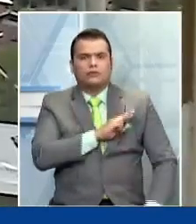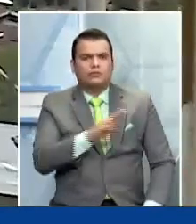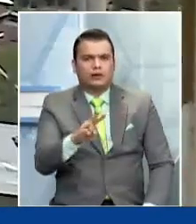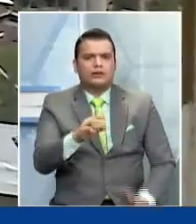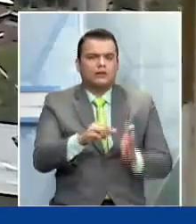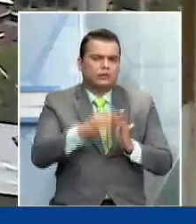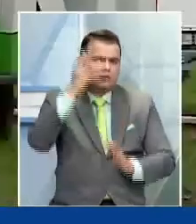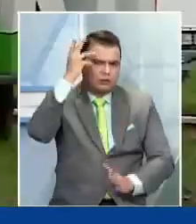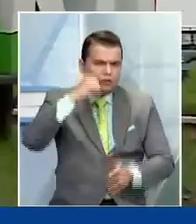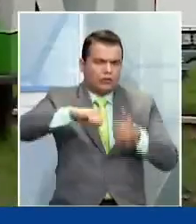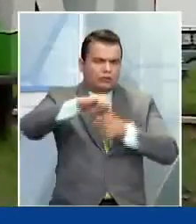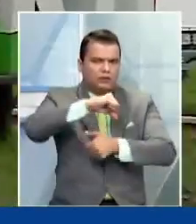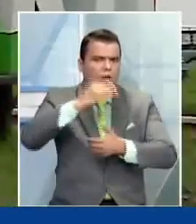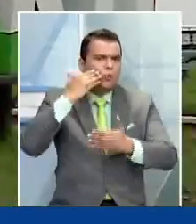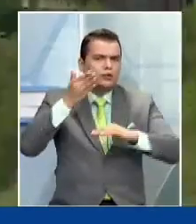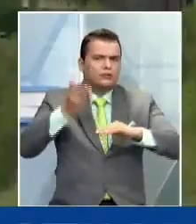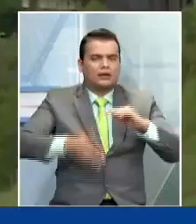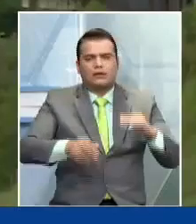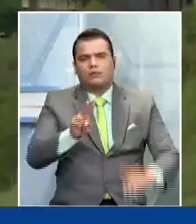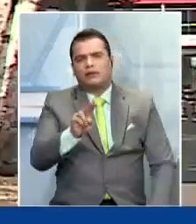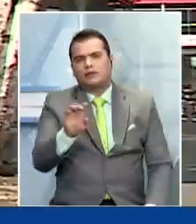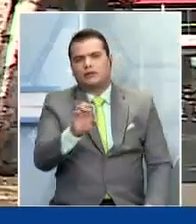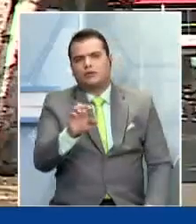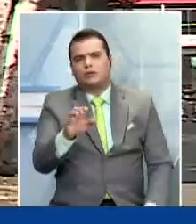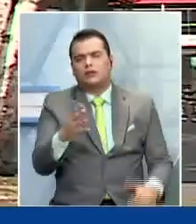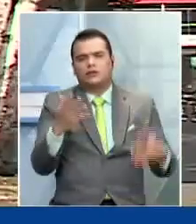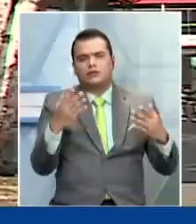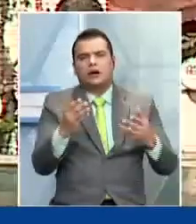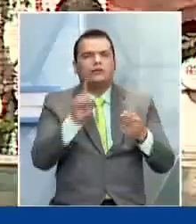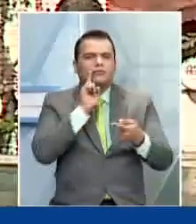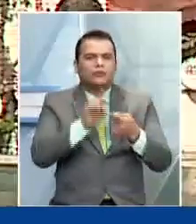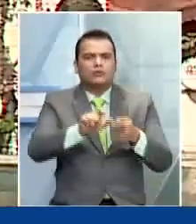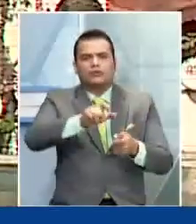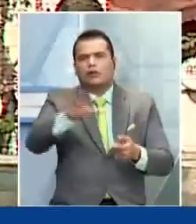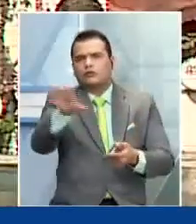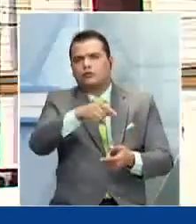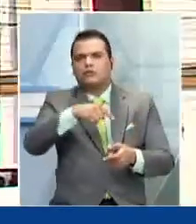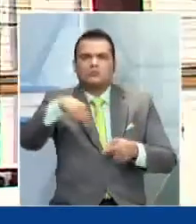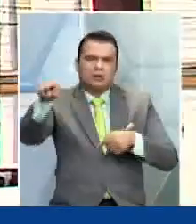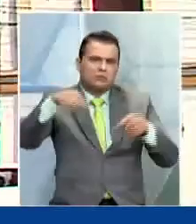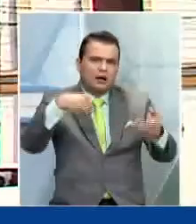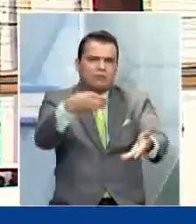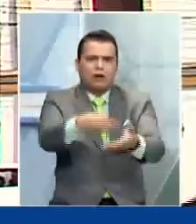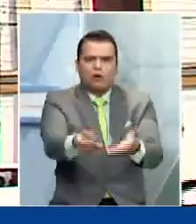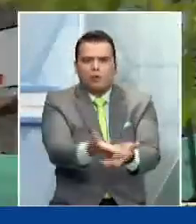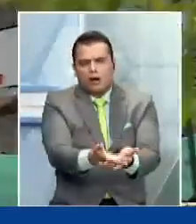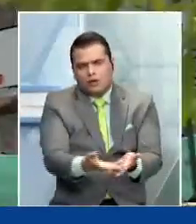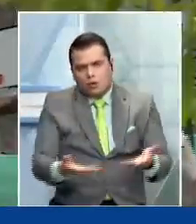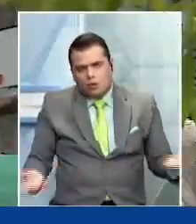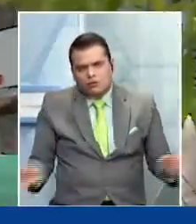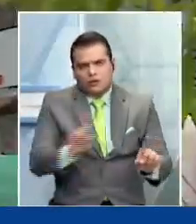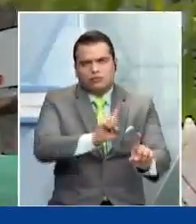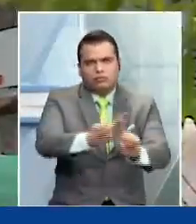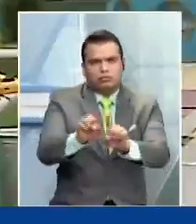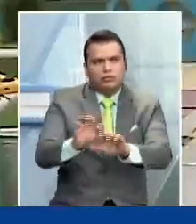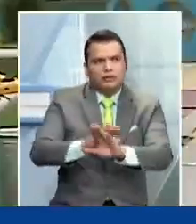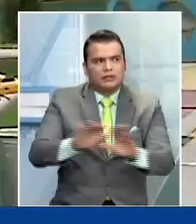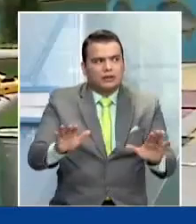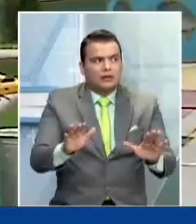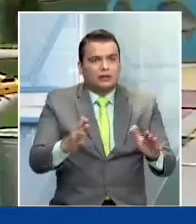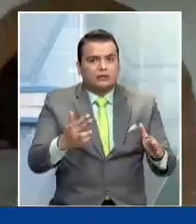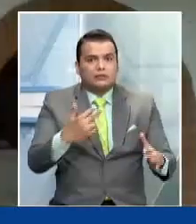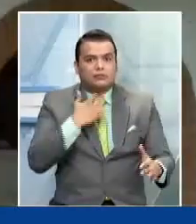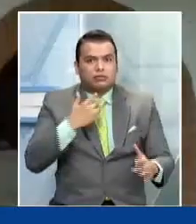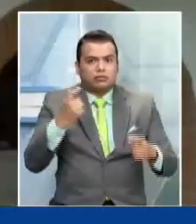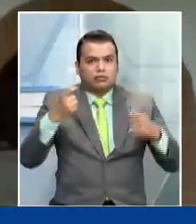pico y cédula hasta el próximo 25 de enero para garantizar el acceso a la compra de bienes y servicios y no afectar al comercio de